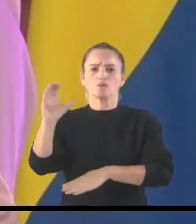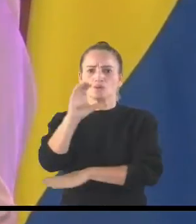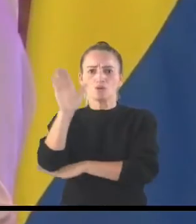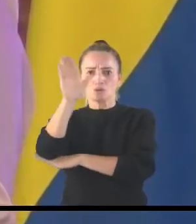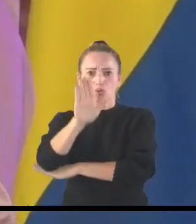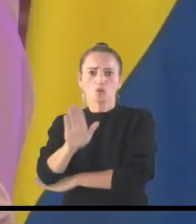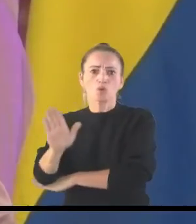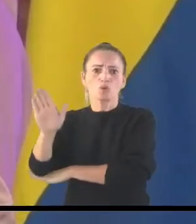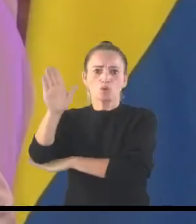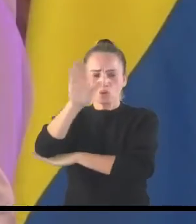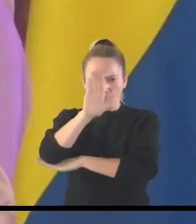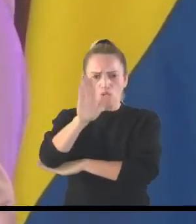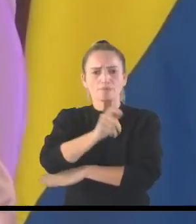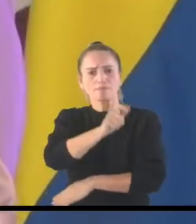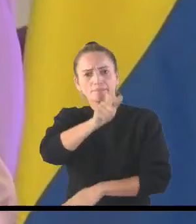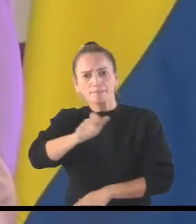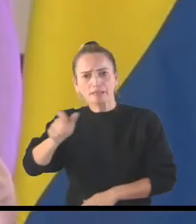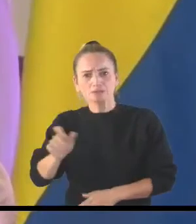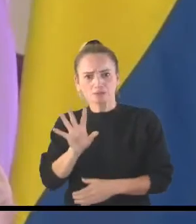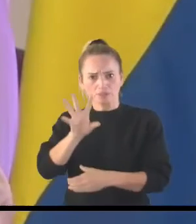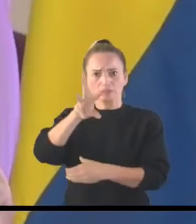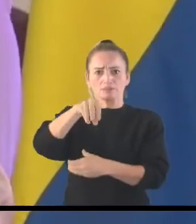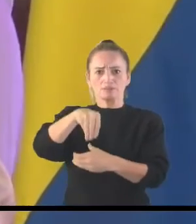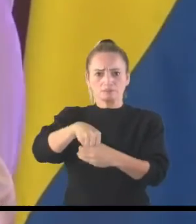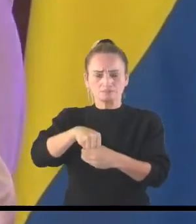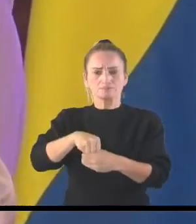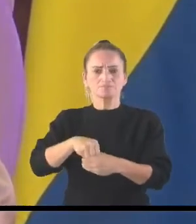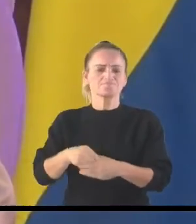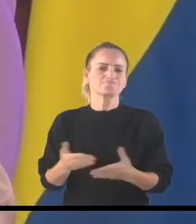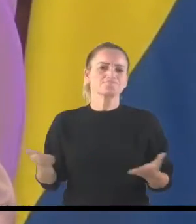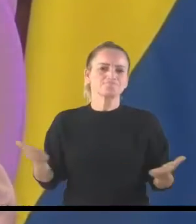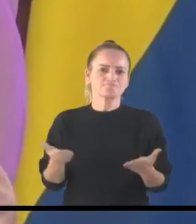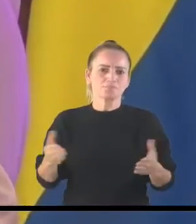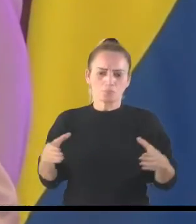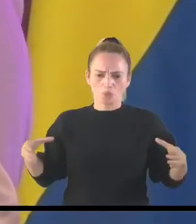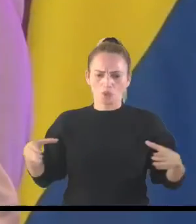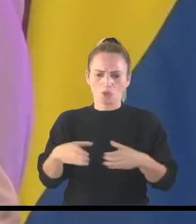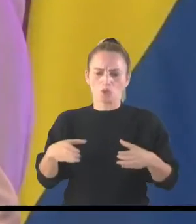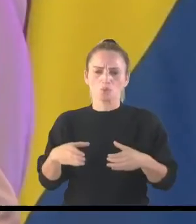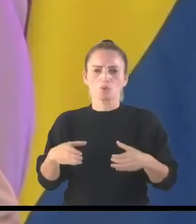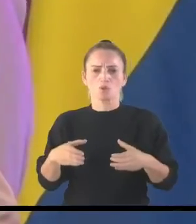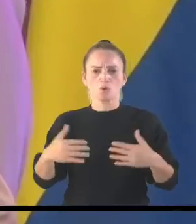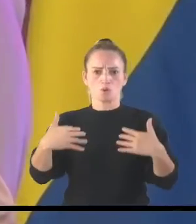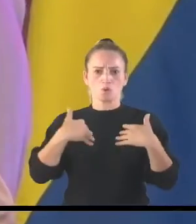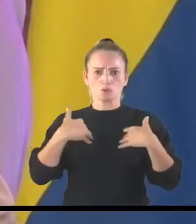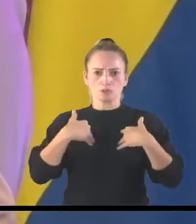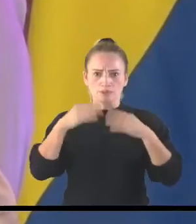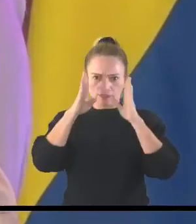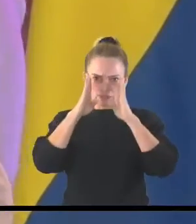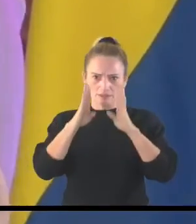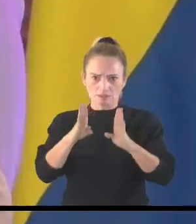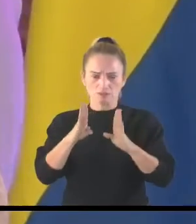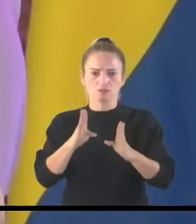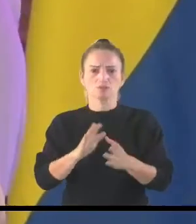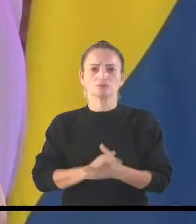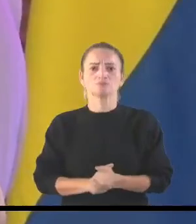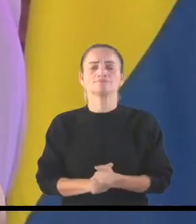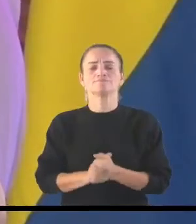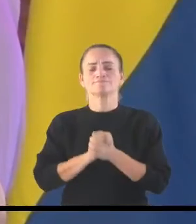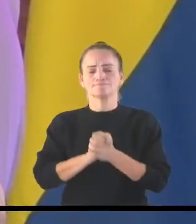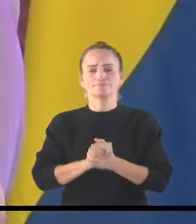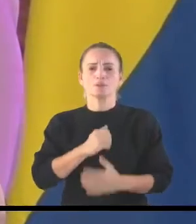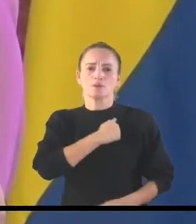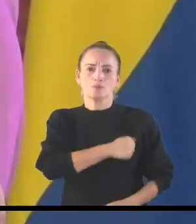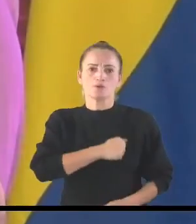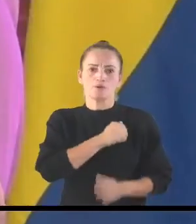por supuesto, todas las personas que hacen parte del equipo de la Unidad para las Víctimas, para quienes pido